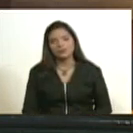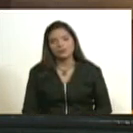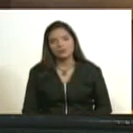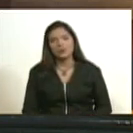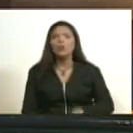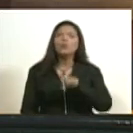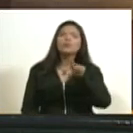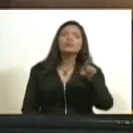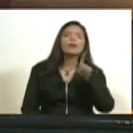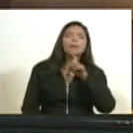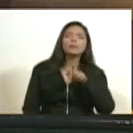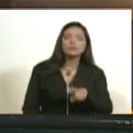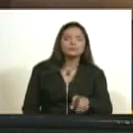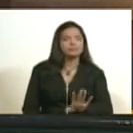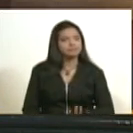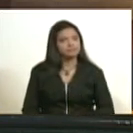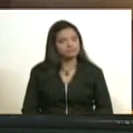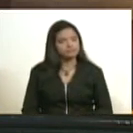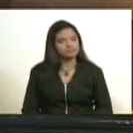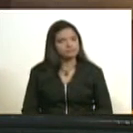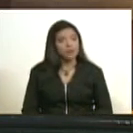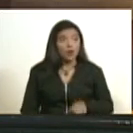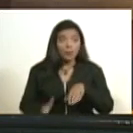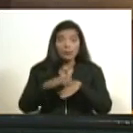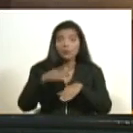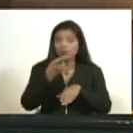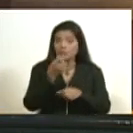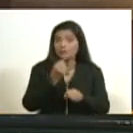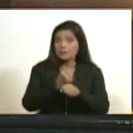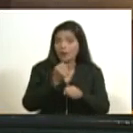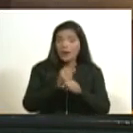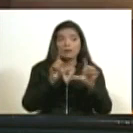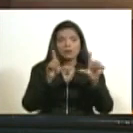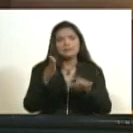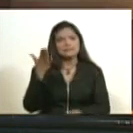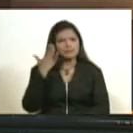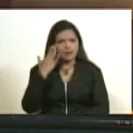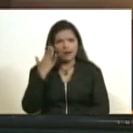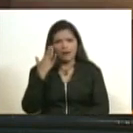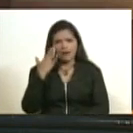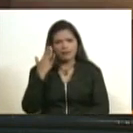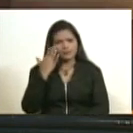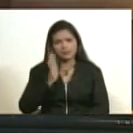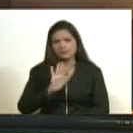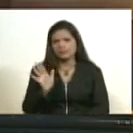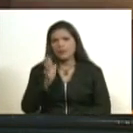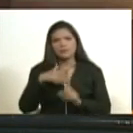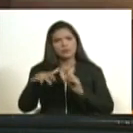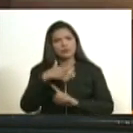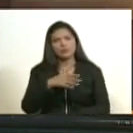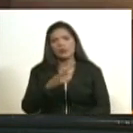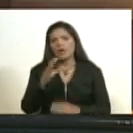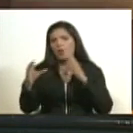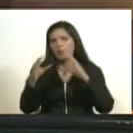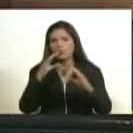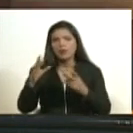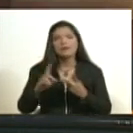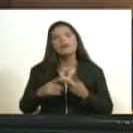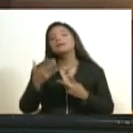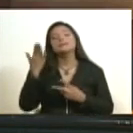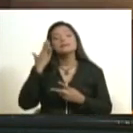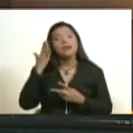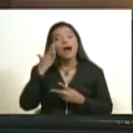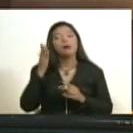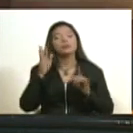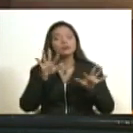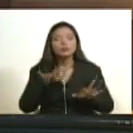Ustedes se preguntarán, porque ustedes trabajan en los medios de comunicación, saben el hecho comunicacional, saben la influencia de